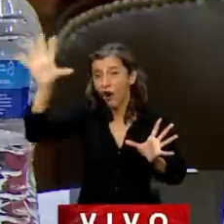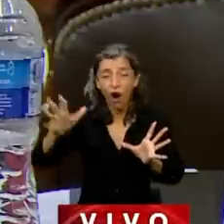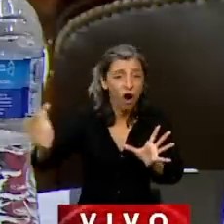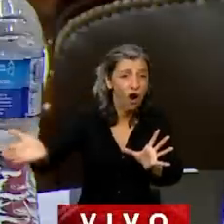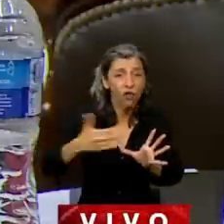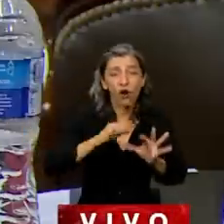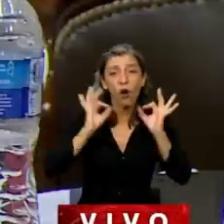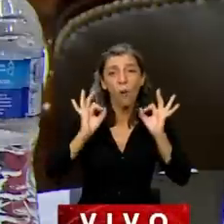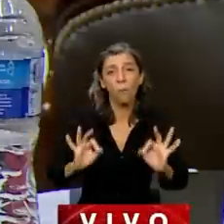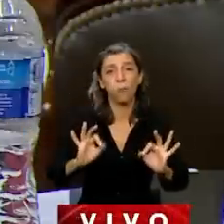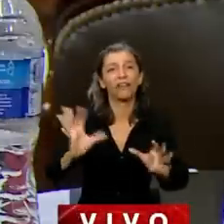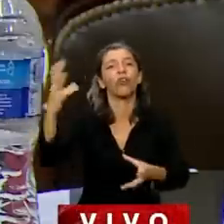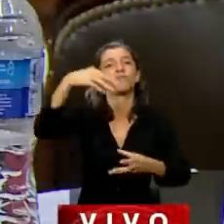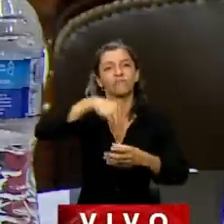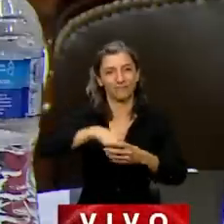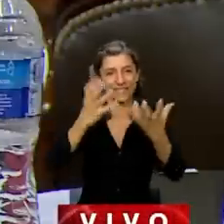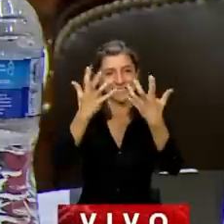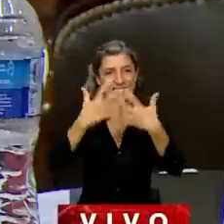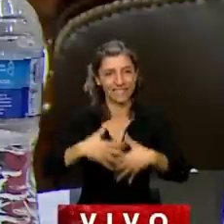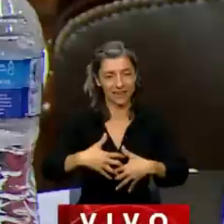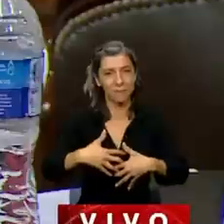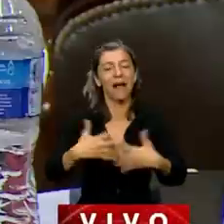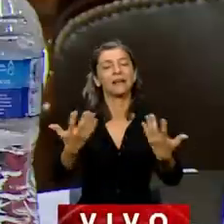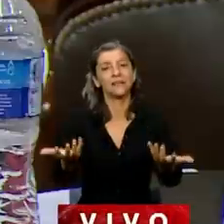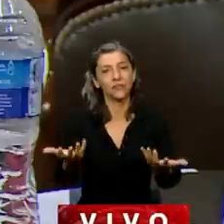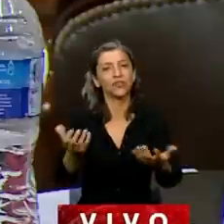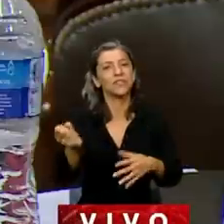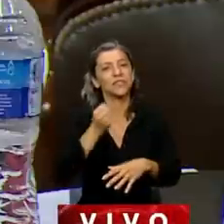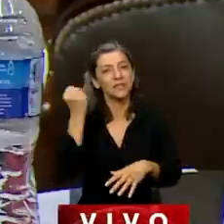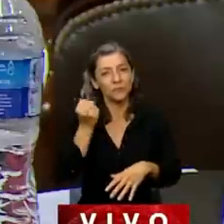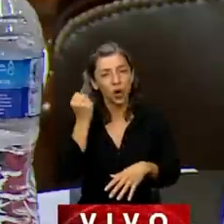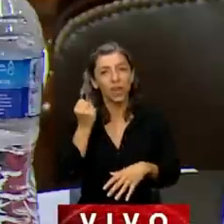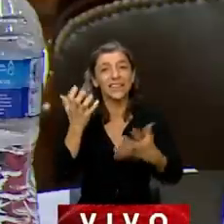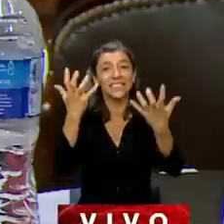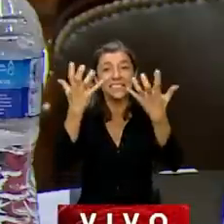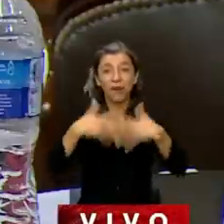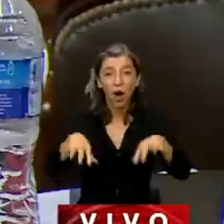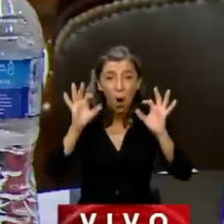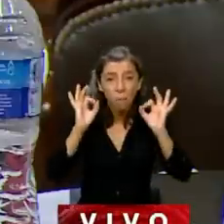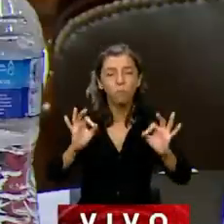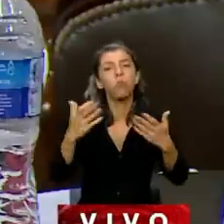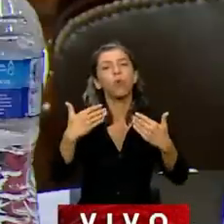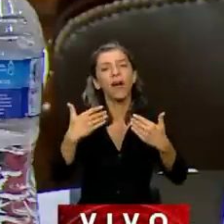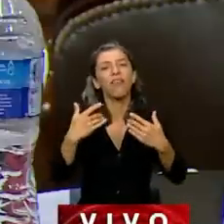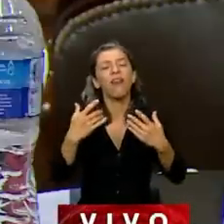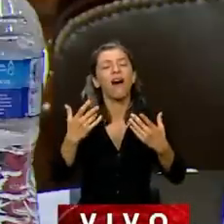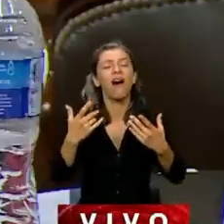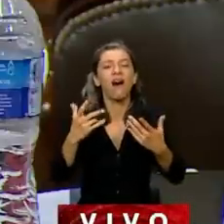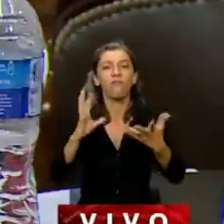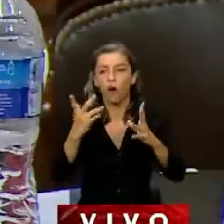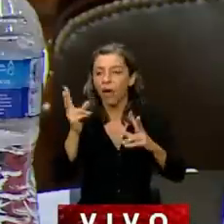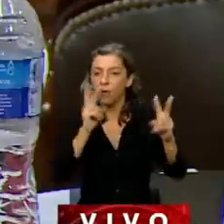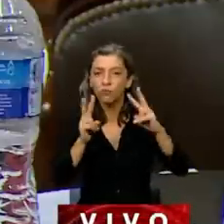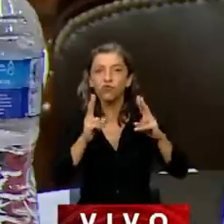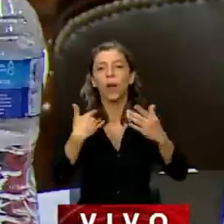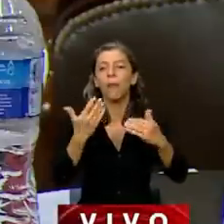el sistema pueda colaborar en el financiamiento de estas becas. Ojalá podamos en algún momento